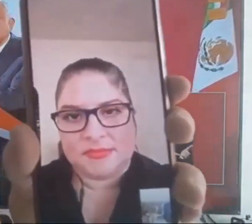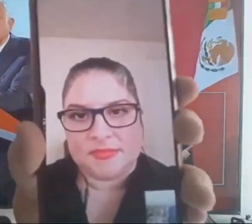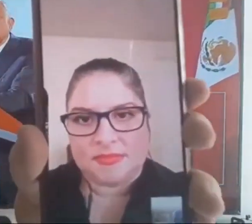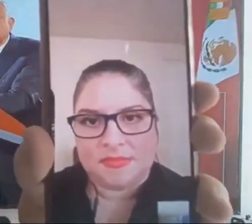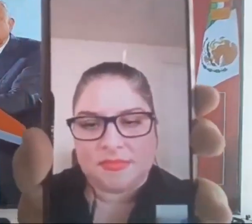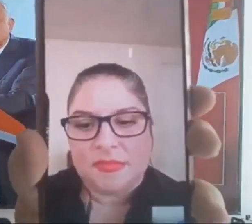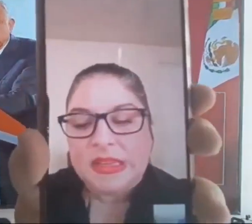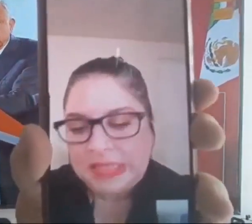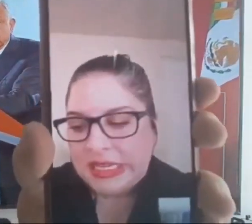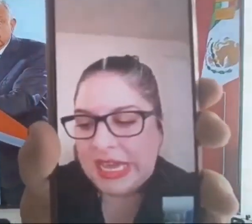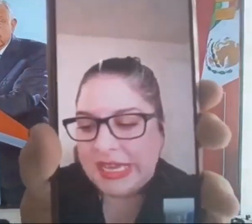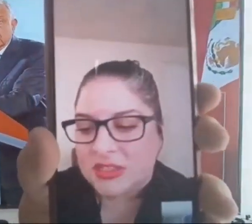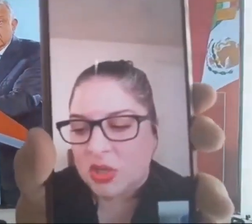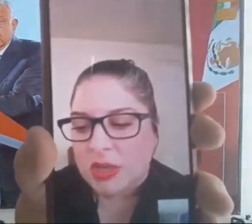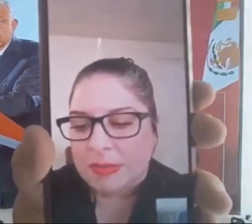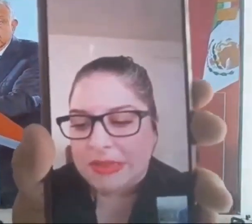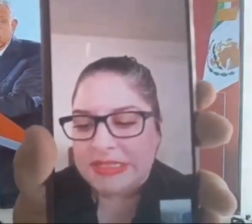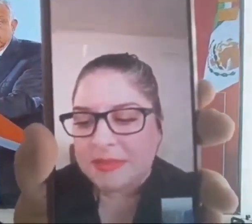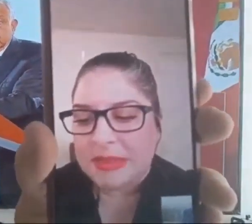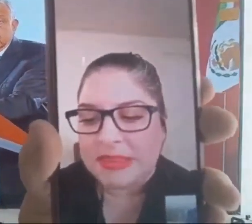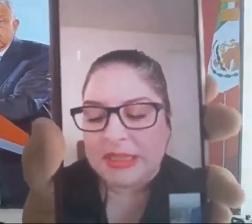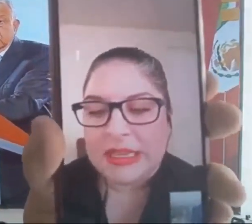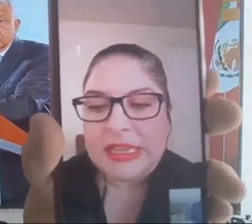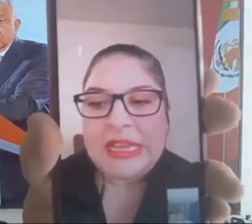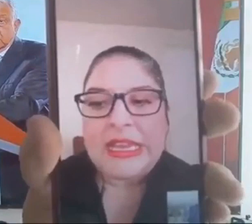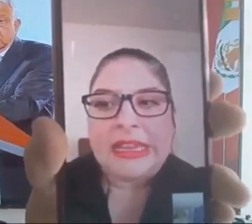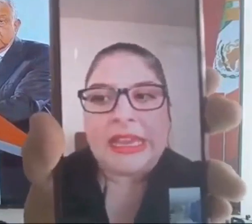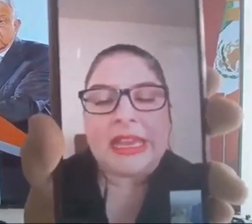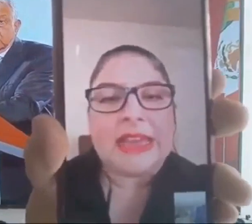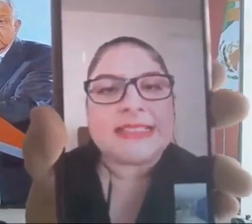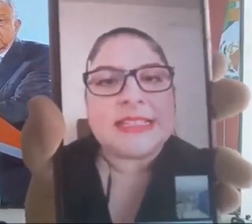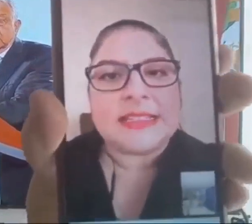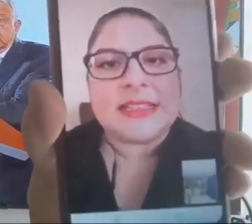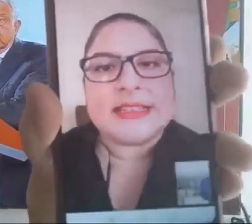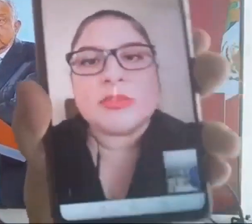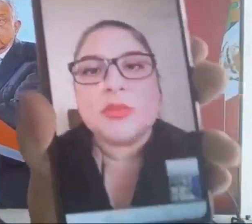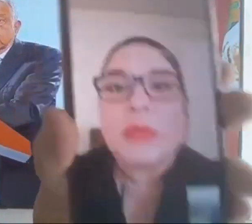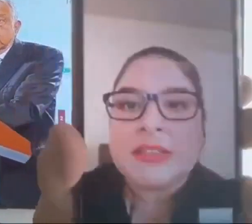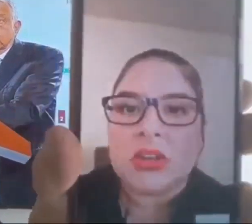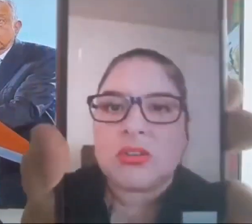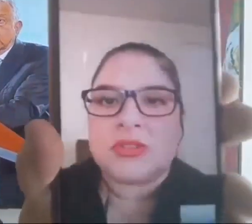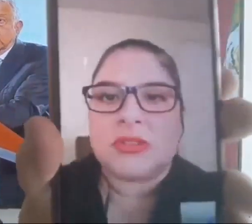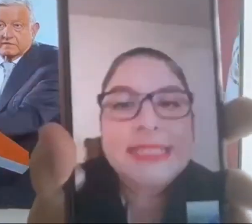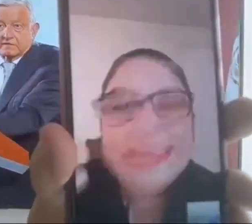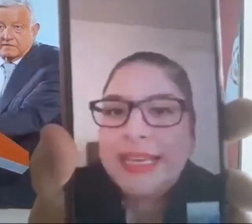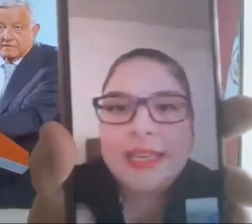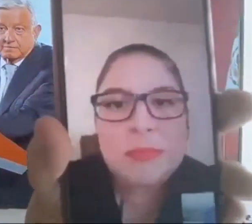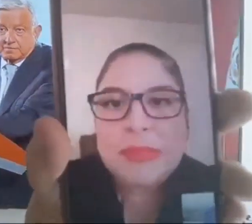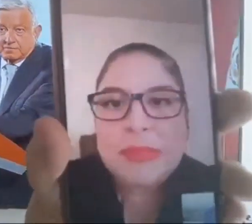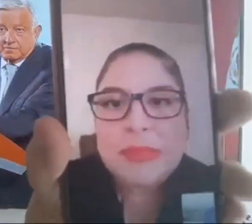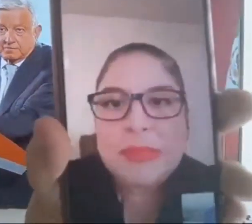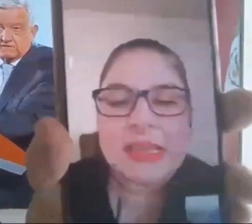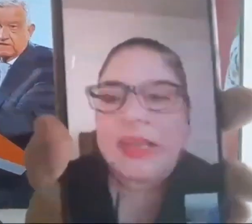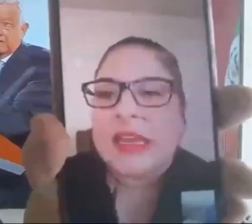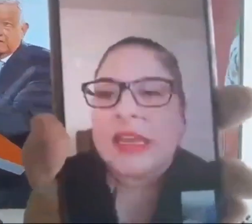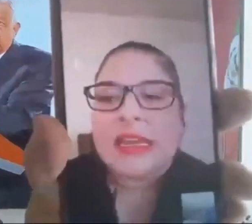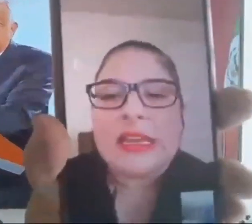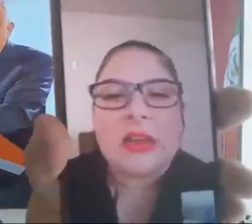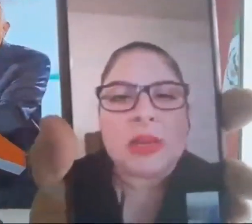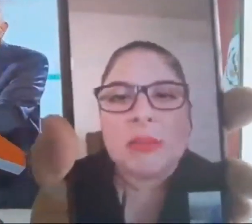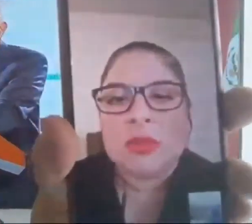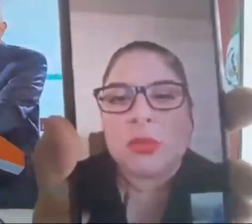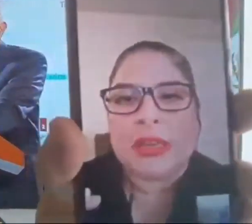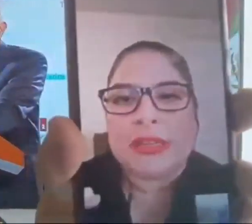ves? Sí, y a eso iba precisamente, que este trabajo